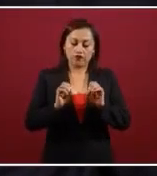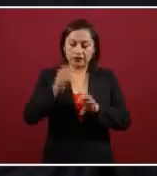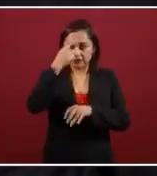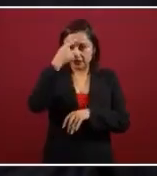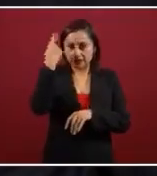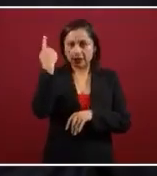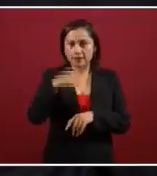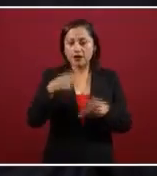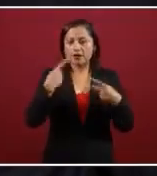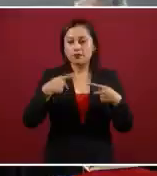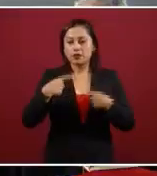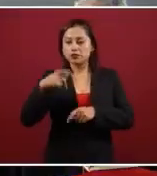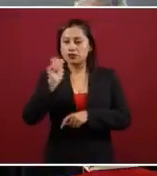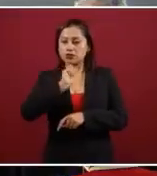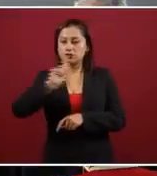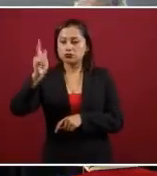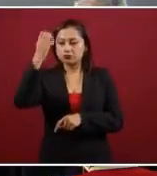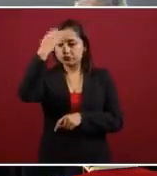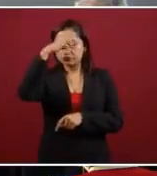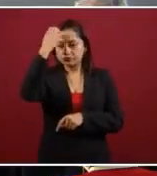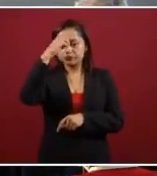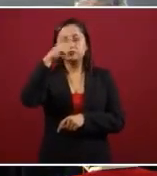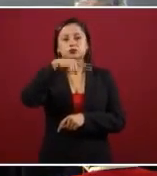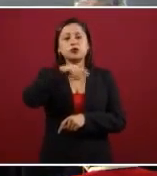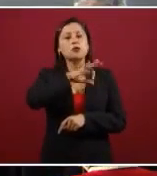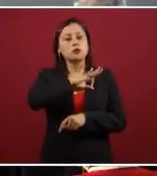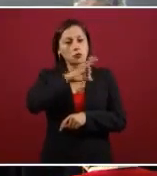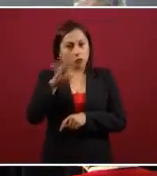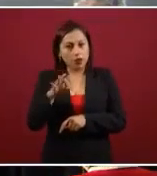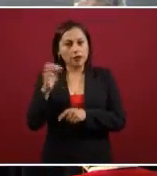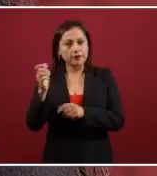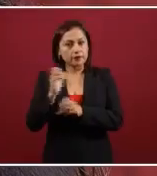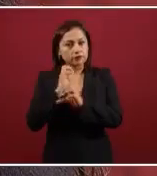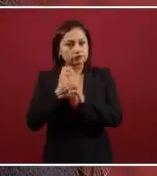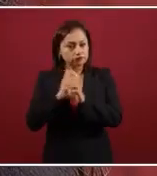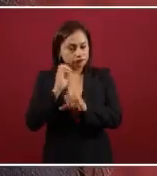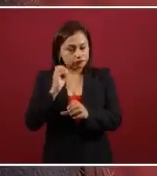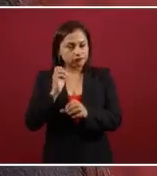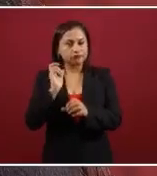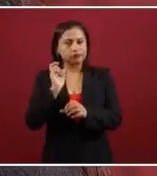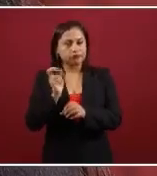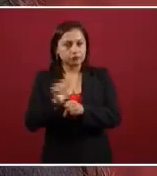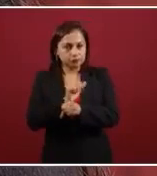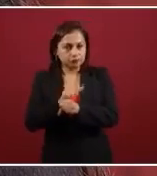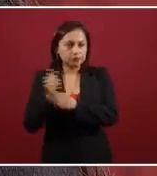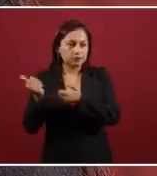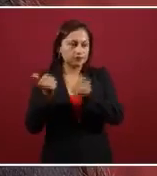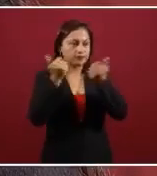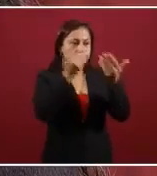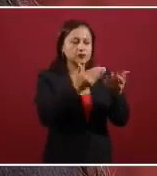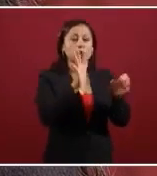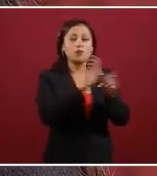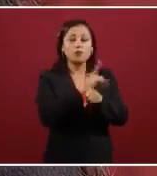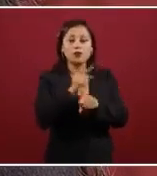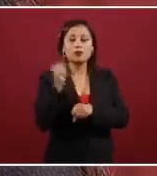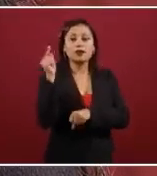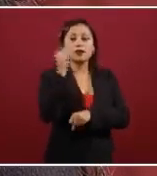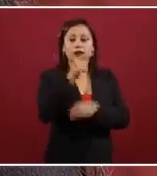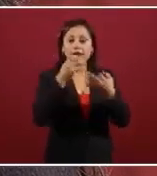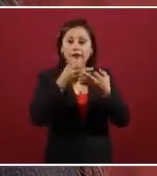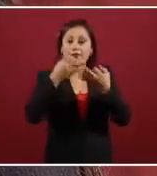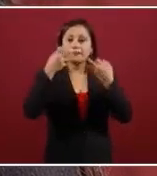de Sembrando Vida. ¿Por qué platico y comento esto? Porque Sembrando Vida ya está a nivel de territorio y en ese sentido ha